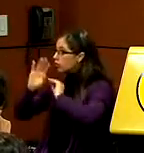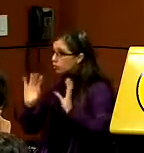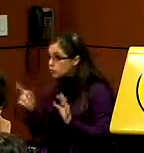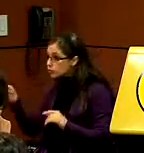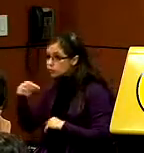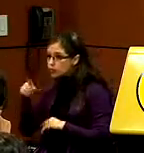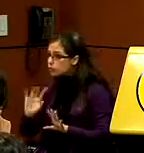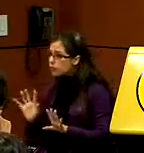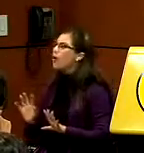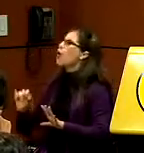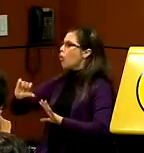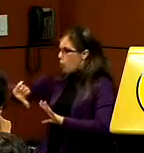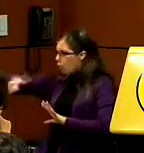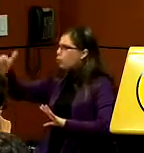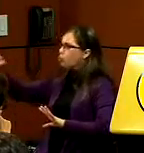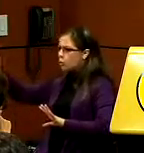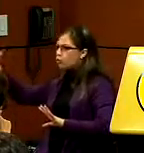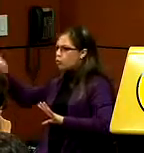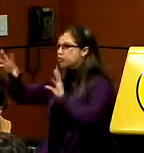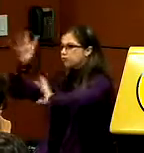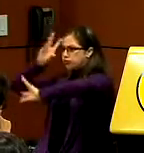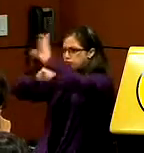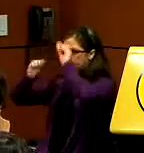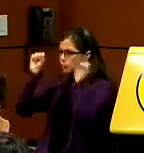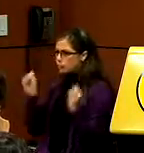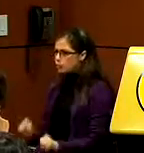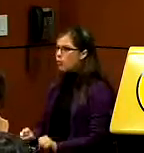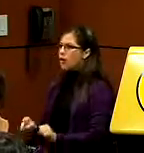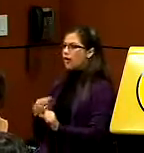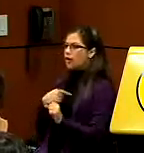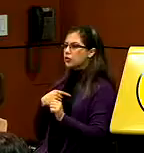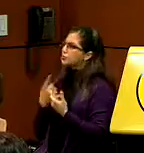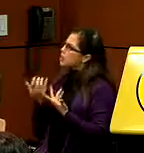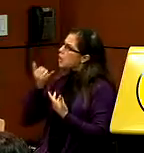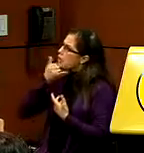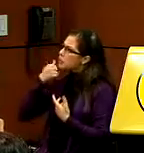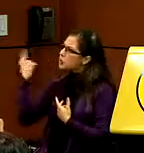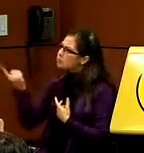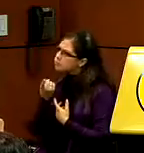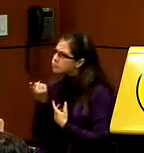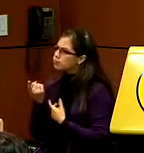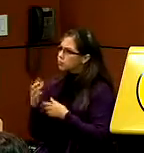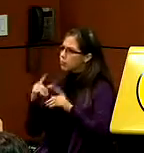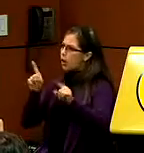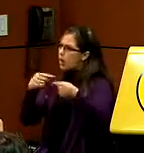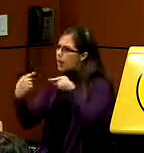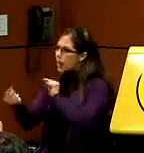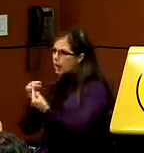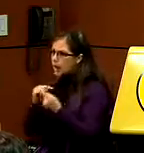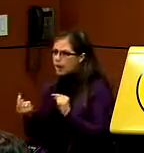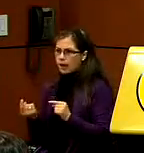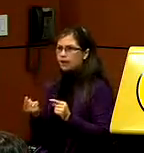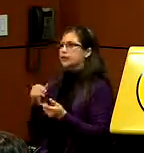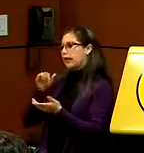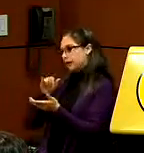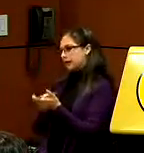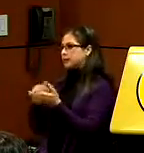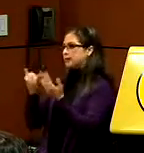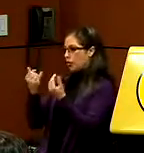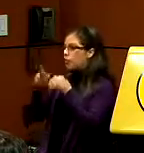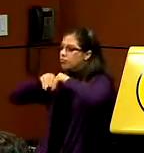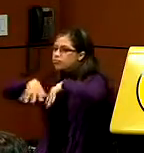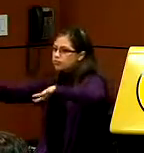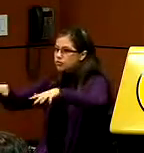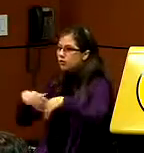de mañana sino para que muchas personas puedan encontrar y ver qué es lo que está pasando y qué es lo que se está discutiendo acá entonces de verdad